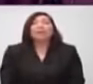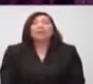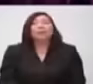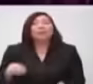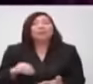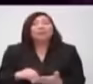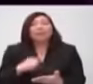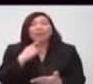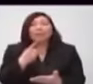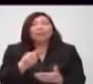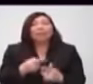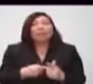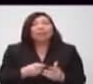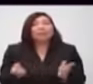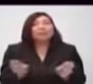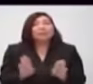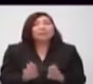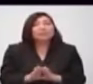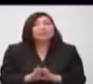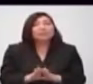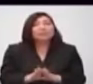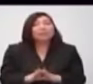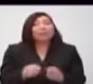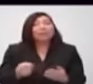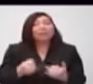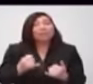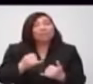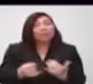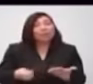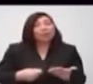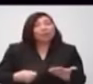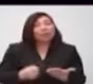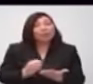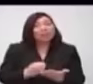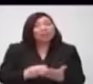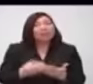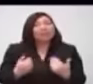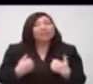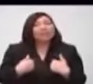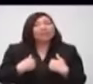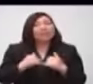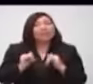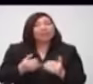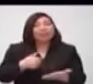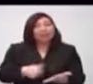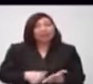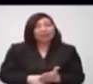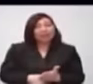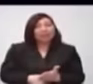concesión se establecía que en la fecha de cierre, o sea, la fecha de firme contrato, los concesionarios tenían que dejar carta